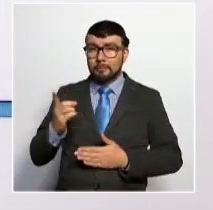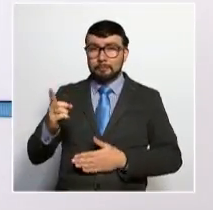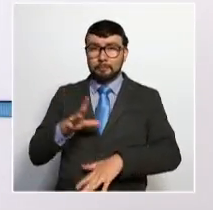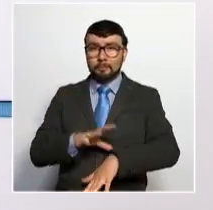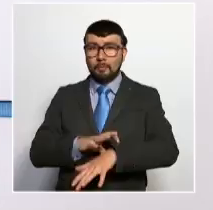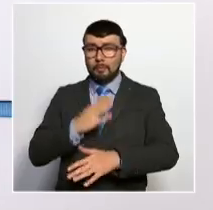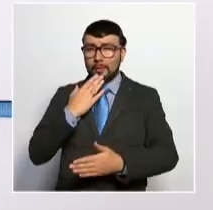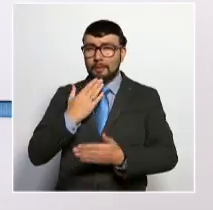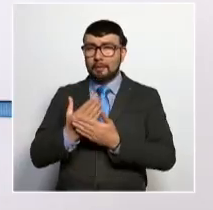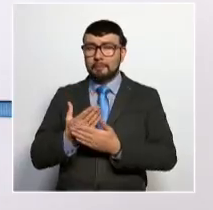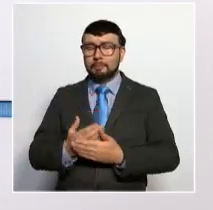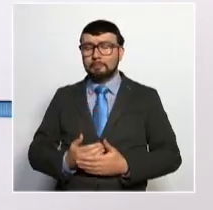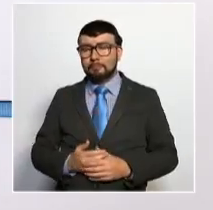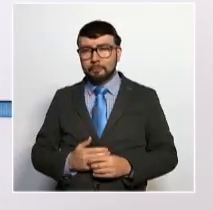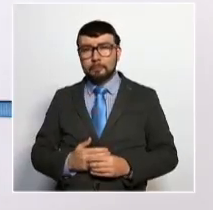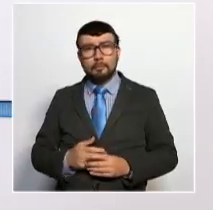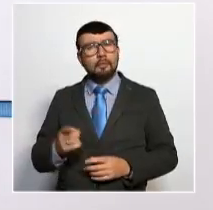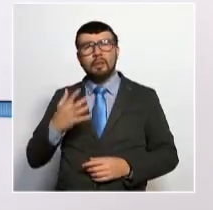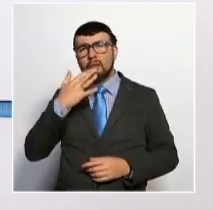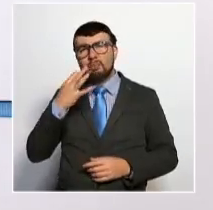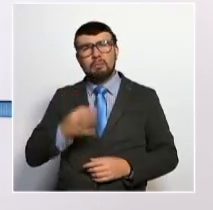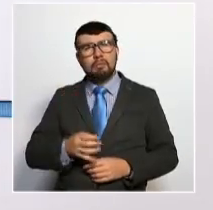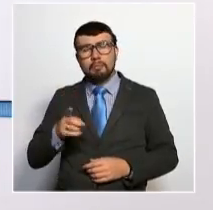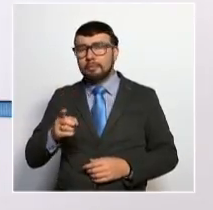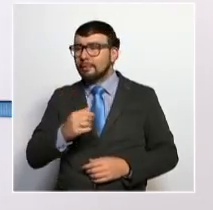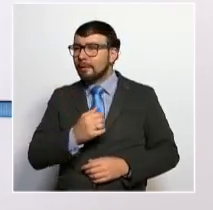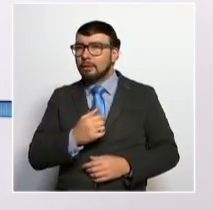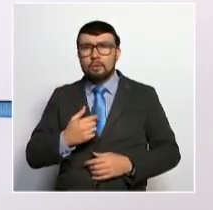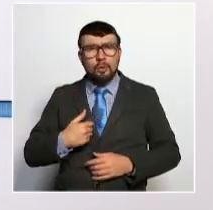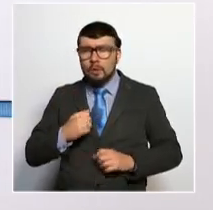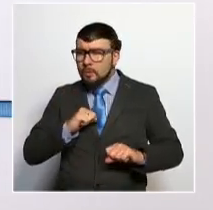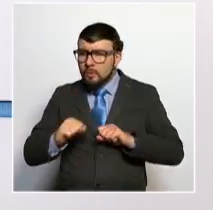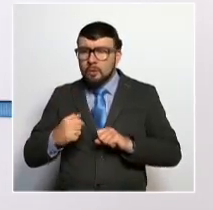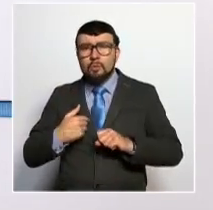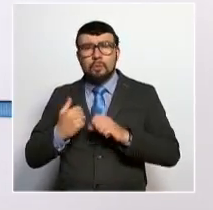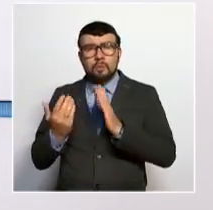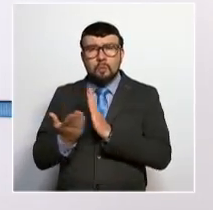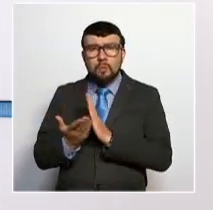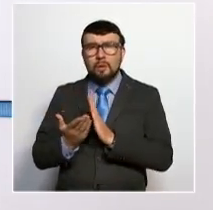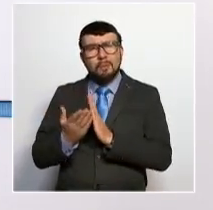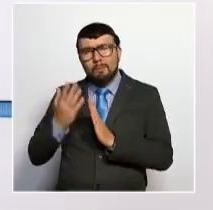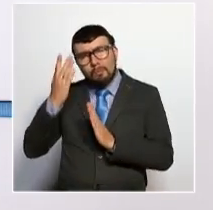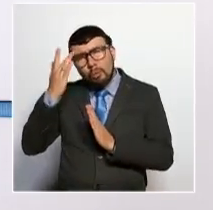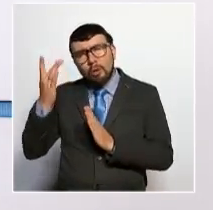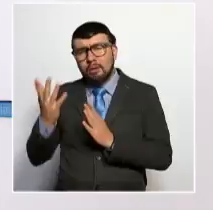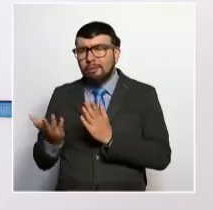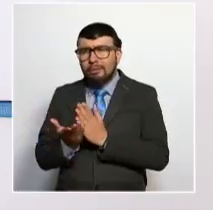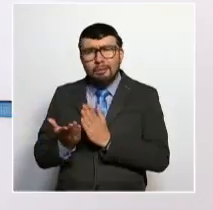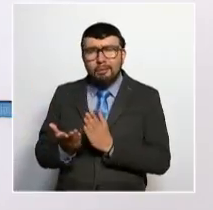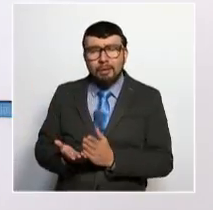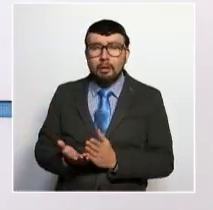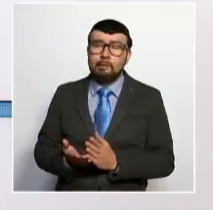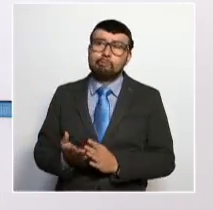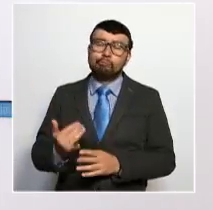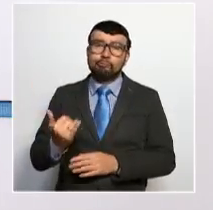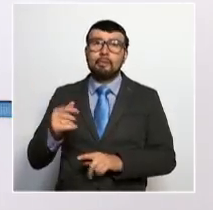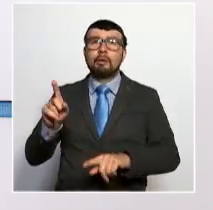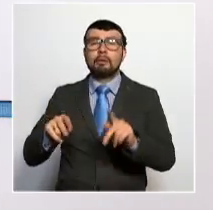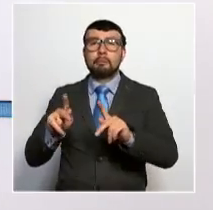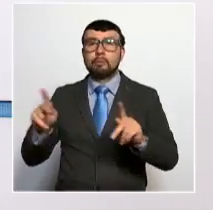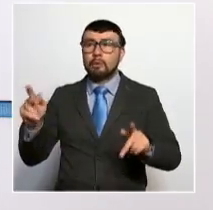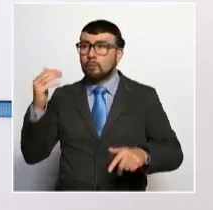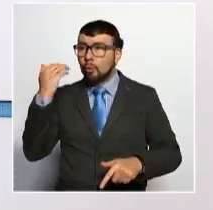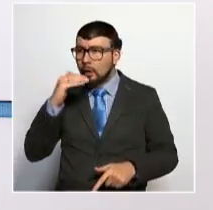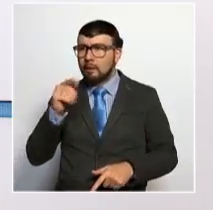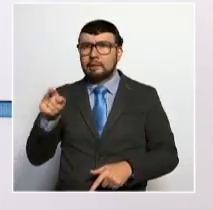Pues realmente a mí lo que me mueve a estudiar es el encontrar precisamente esos casos tardíos.